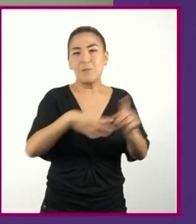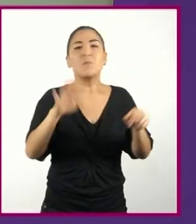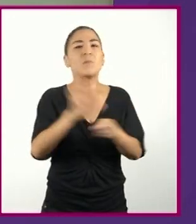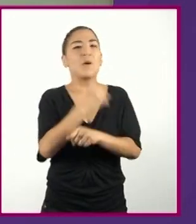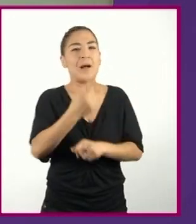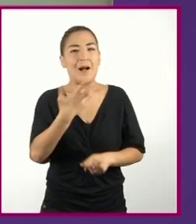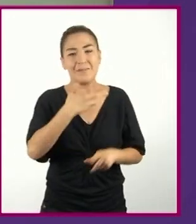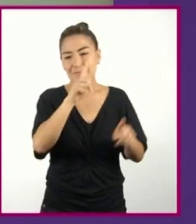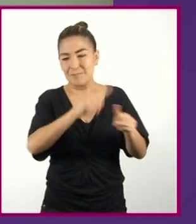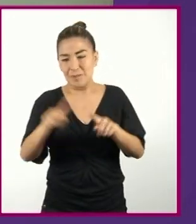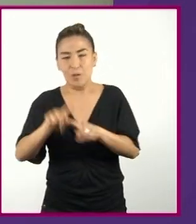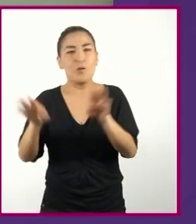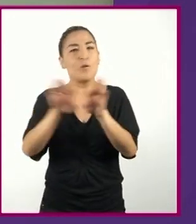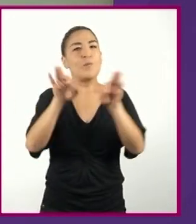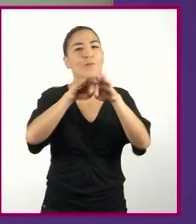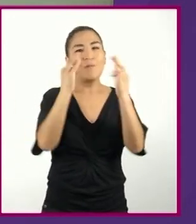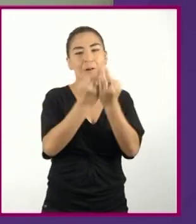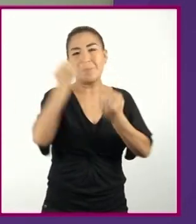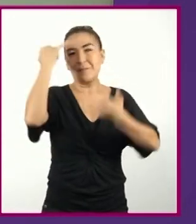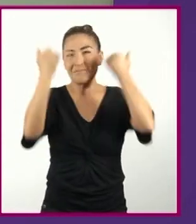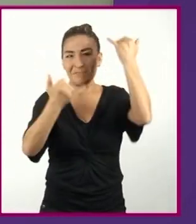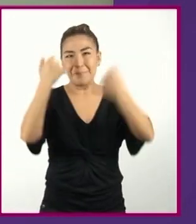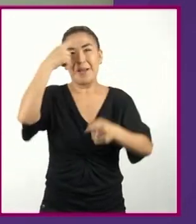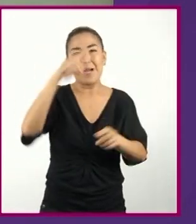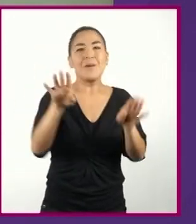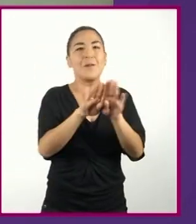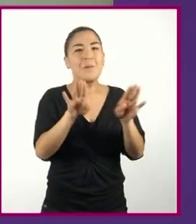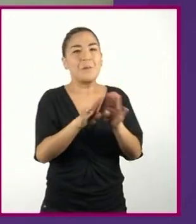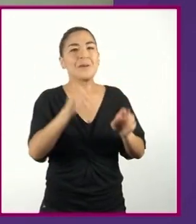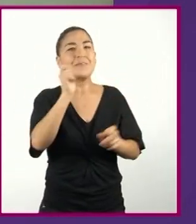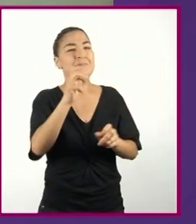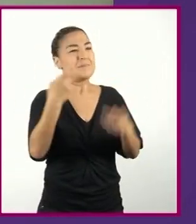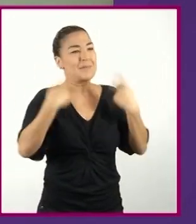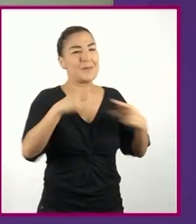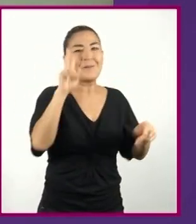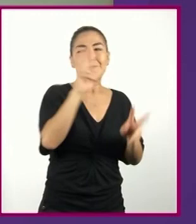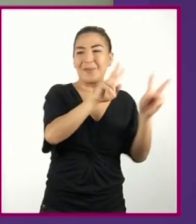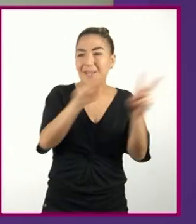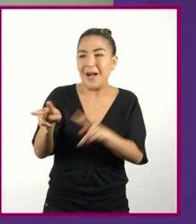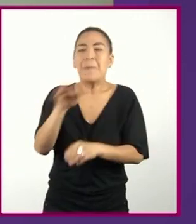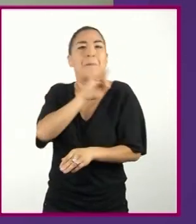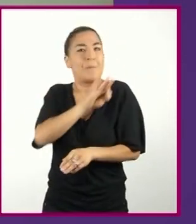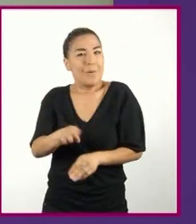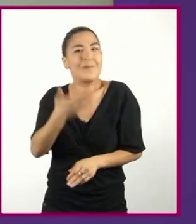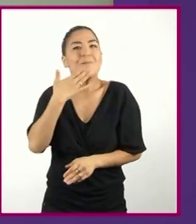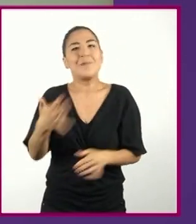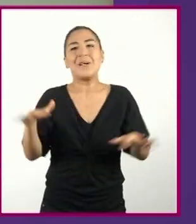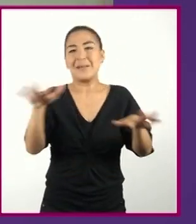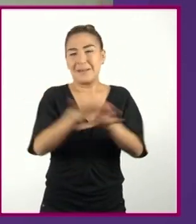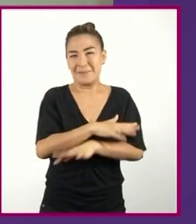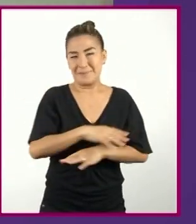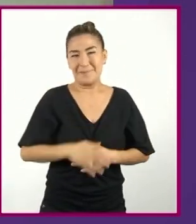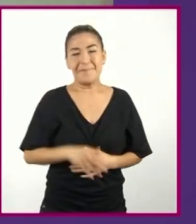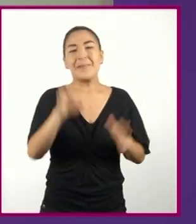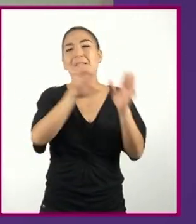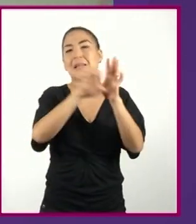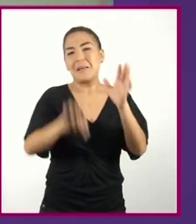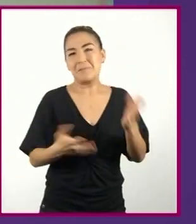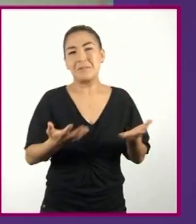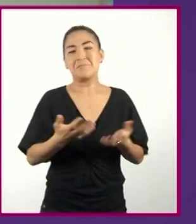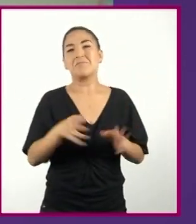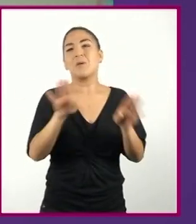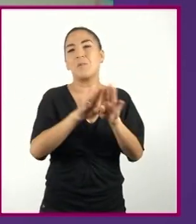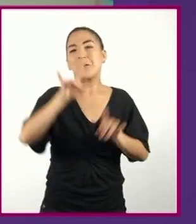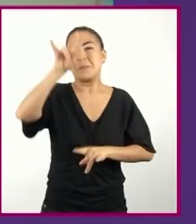maneras creativas de convencer a las personas de que haya un gran cambio. Por ejemplo, podemos hacer una